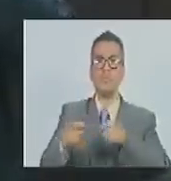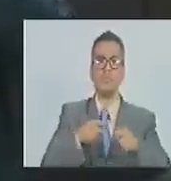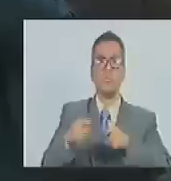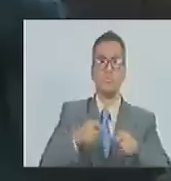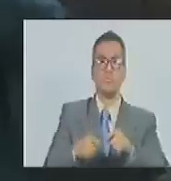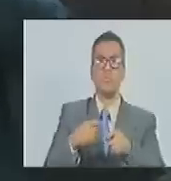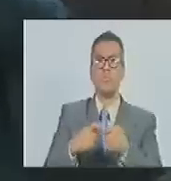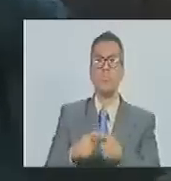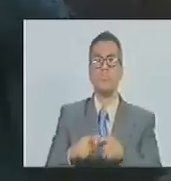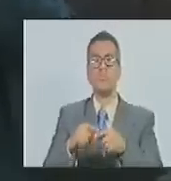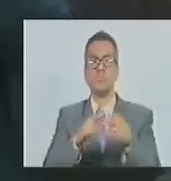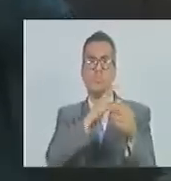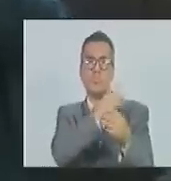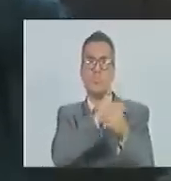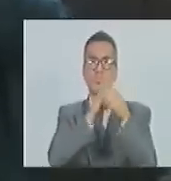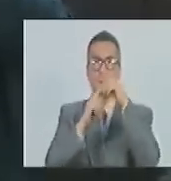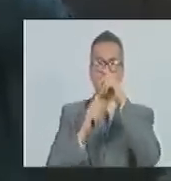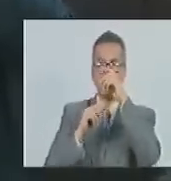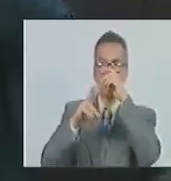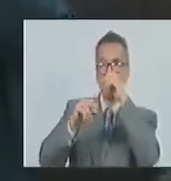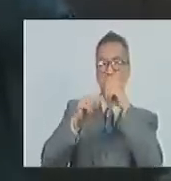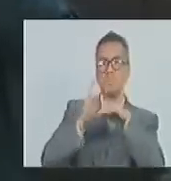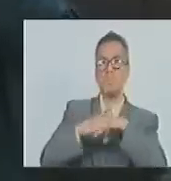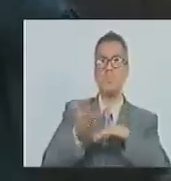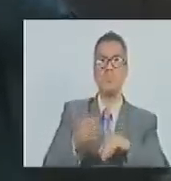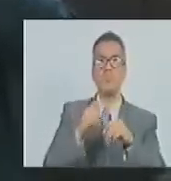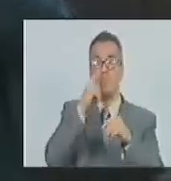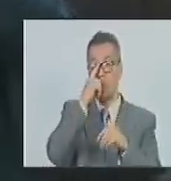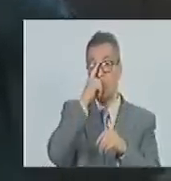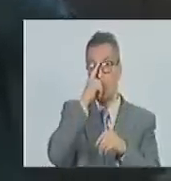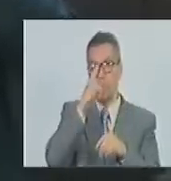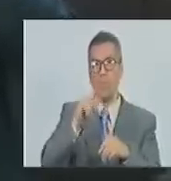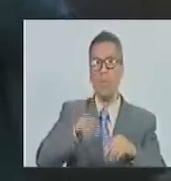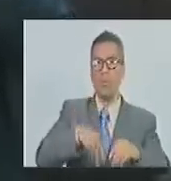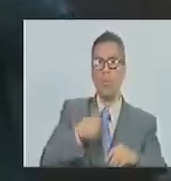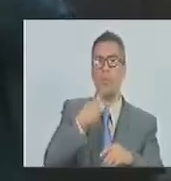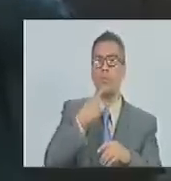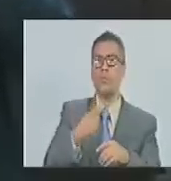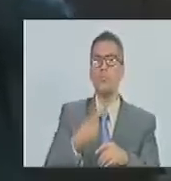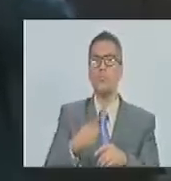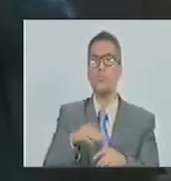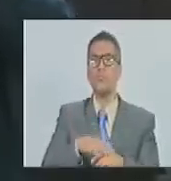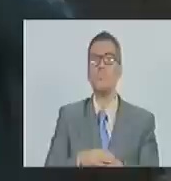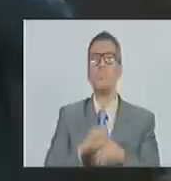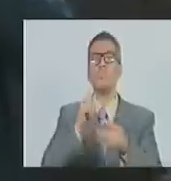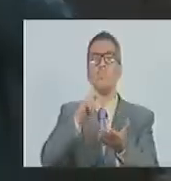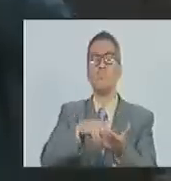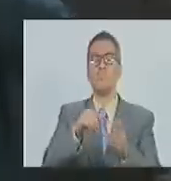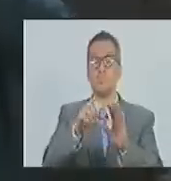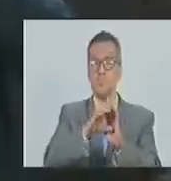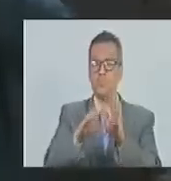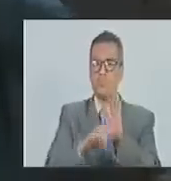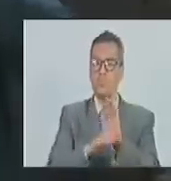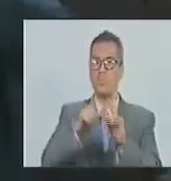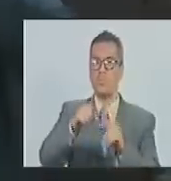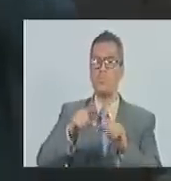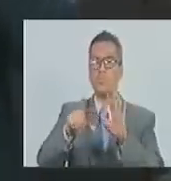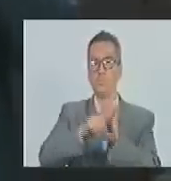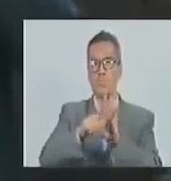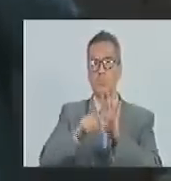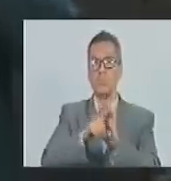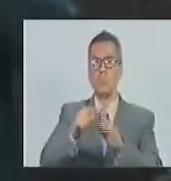en cualquier cargo. No puede ser. Y que sean declarados, en base a lo que dice la Constitución y las